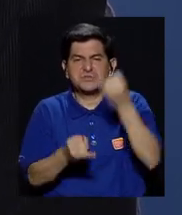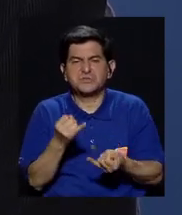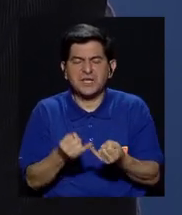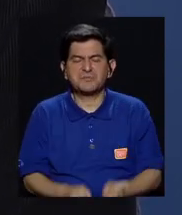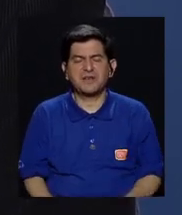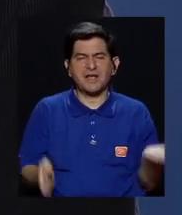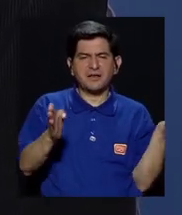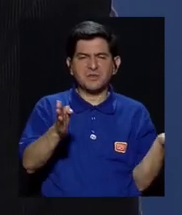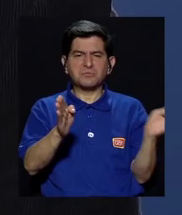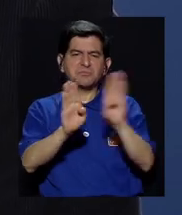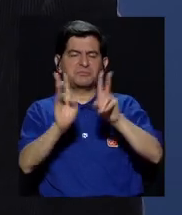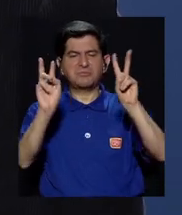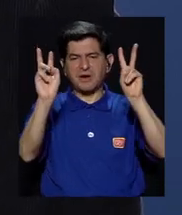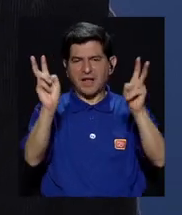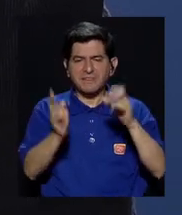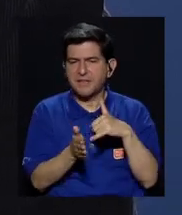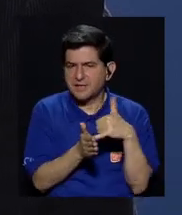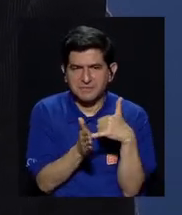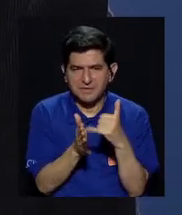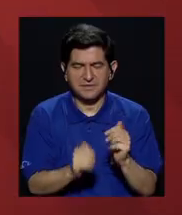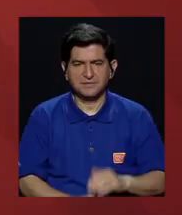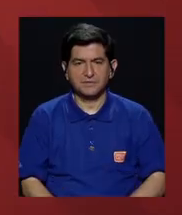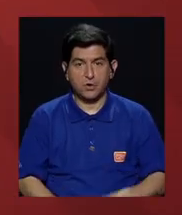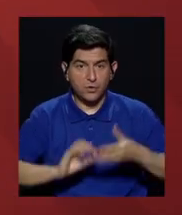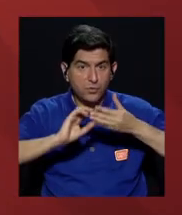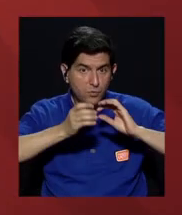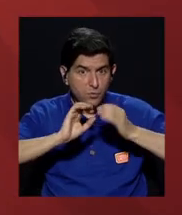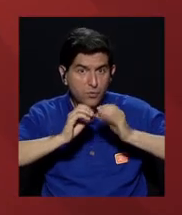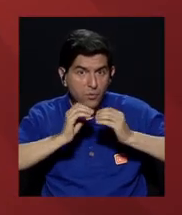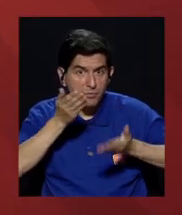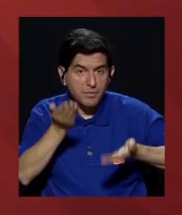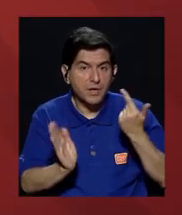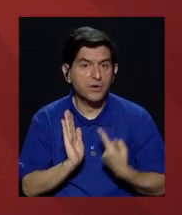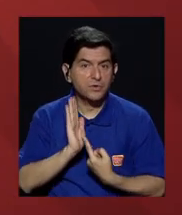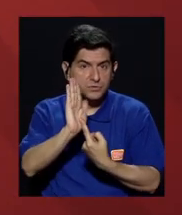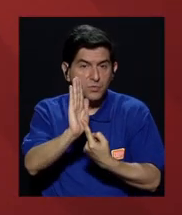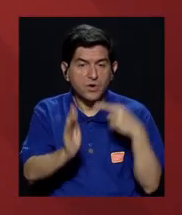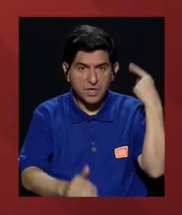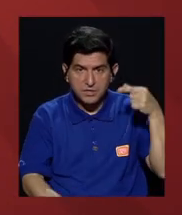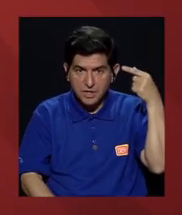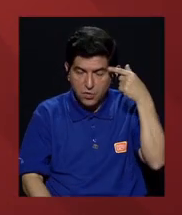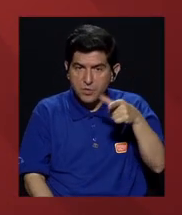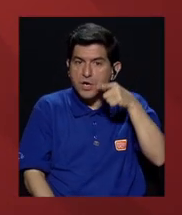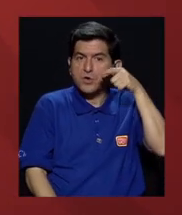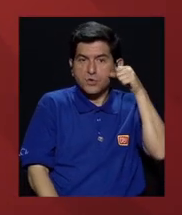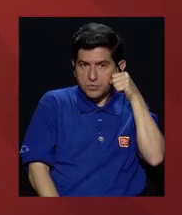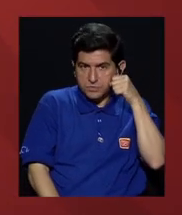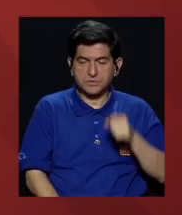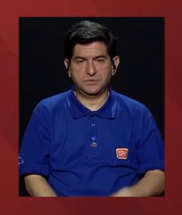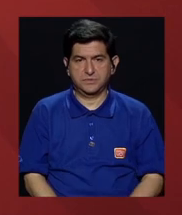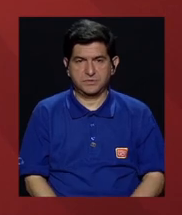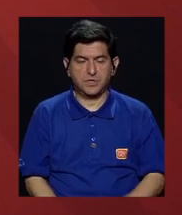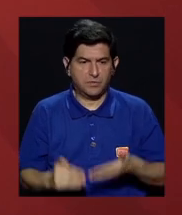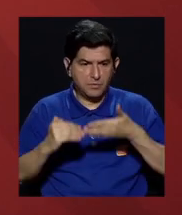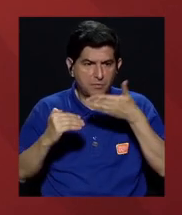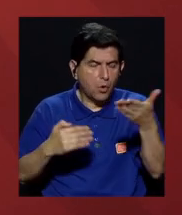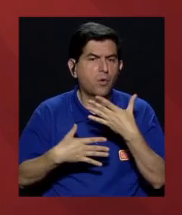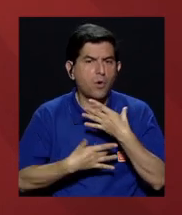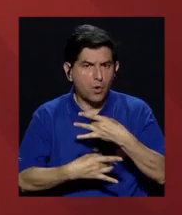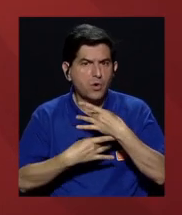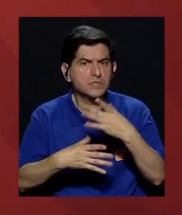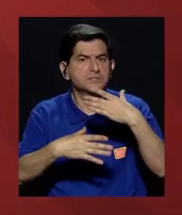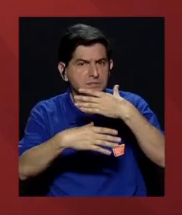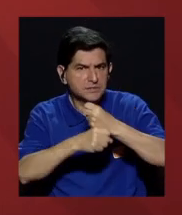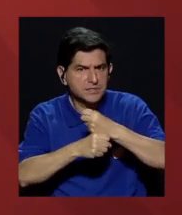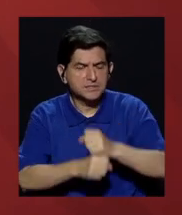portillo y sobre las puertas a temas tan delicados como este hay datos que demuestran que la administración solís ha hecho cosas interesantes